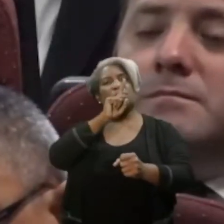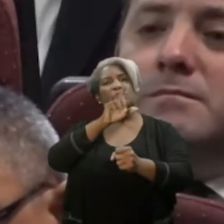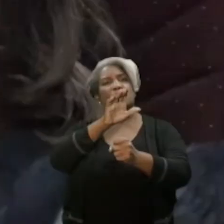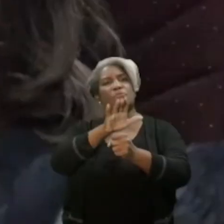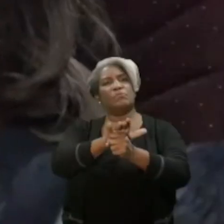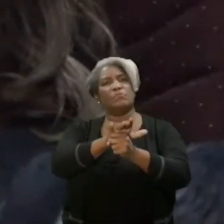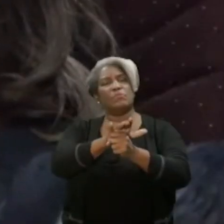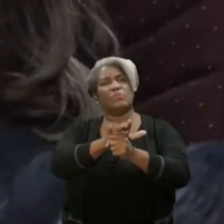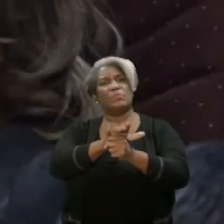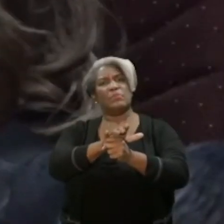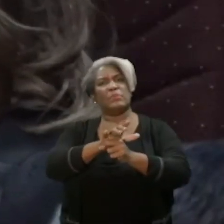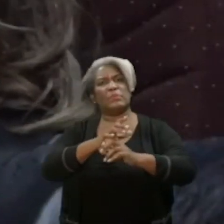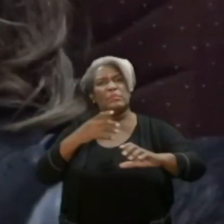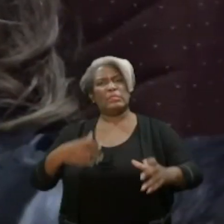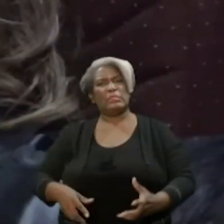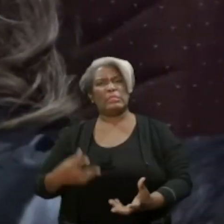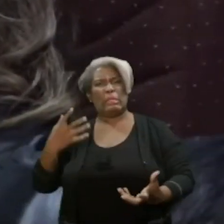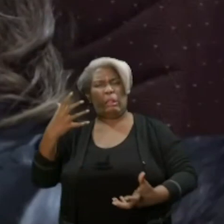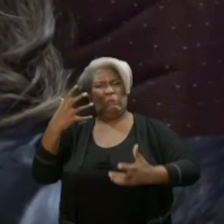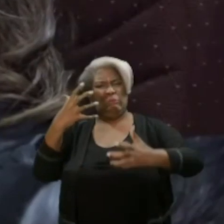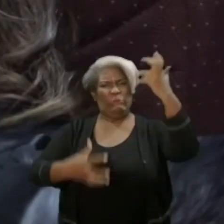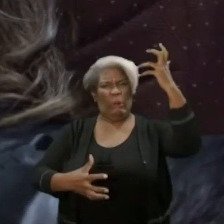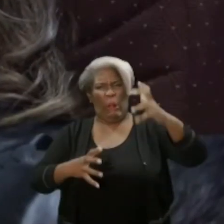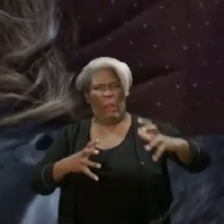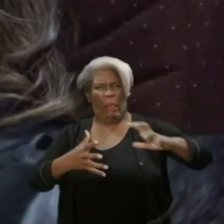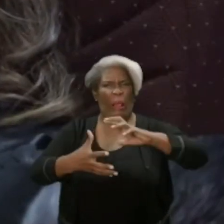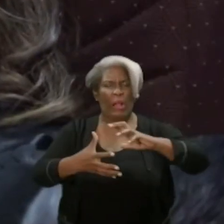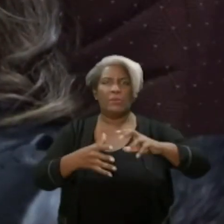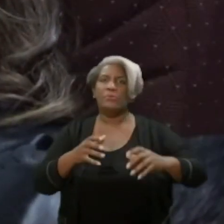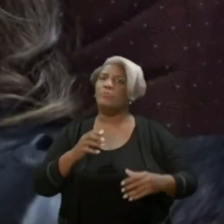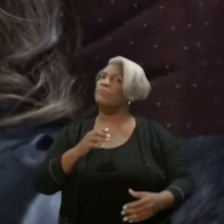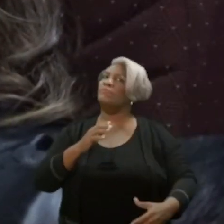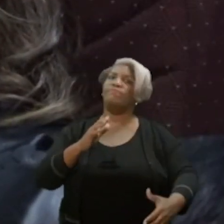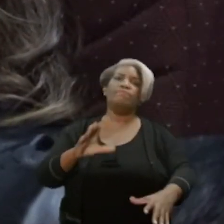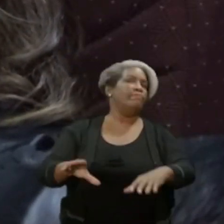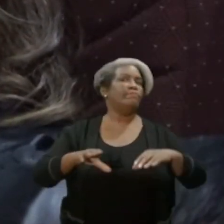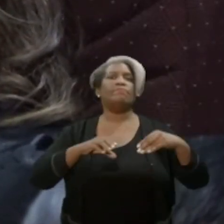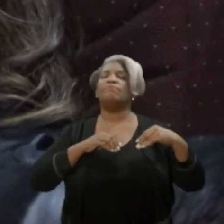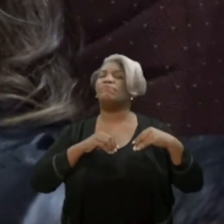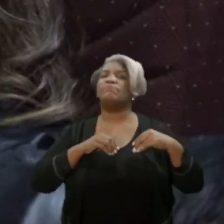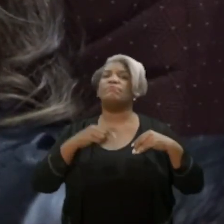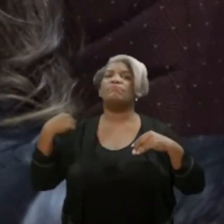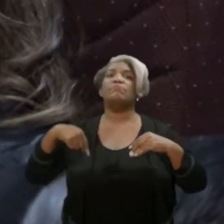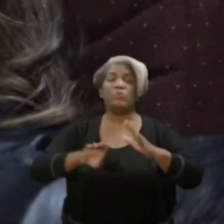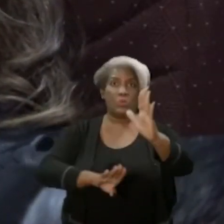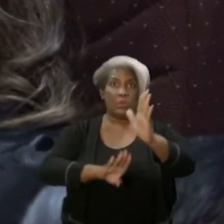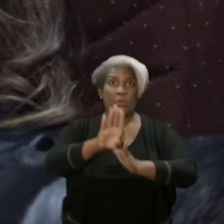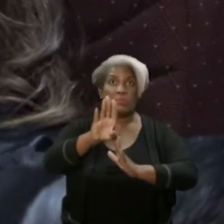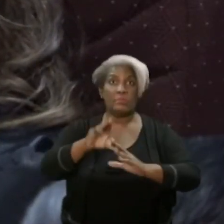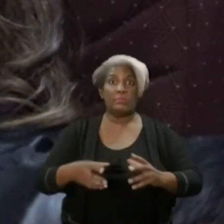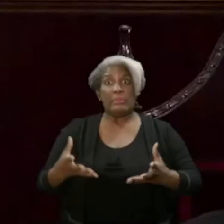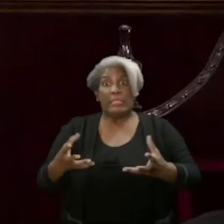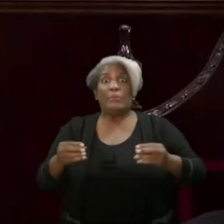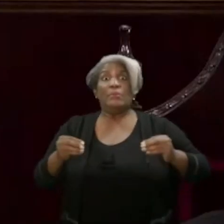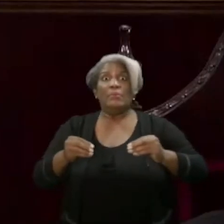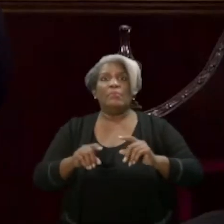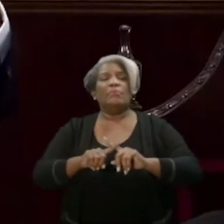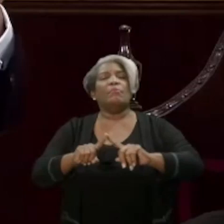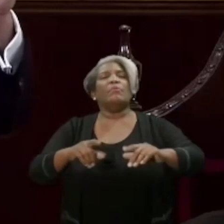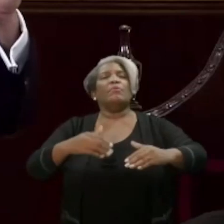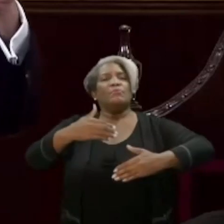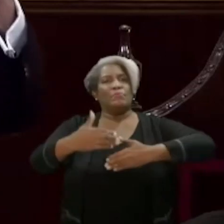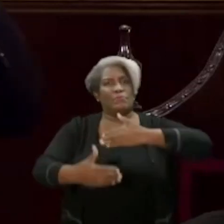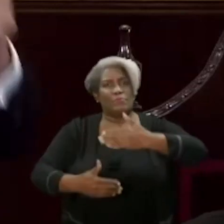tolerancia cero a la violencia y anunciarle que estamos obteniendo avances, no al ritmo que quisiéramos, pero con la certeza de que